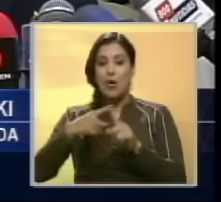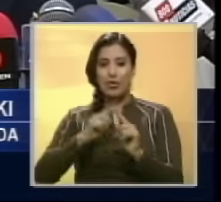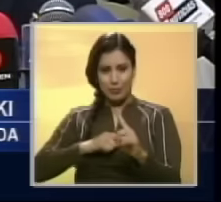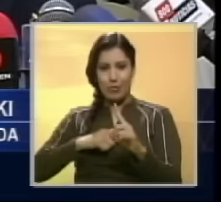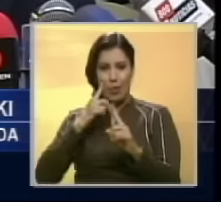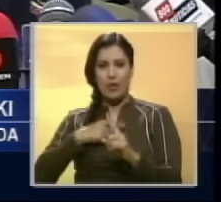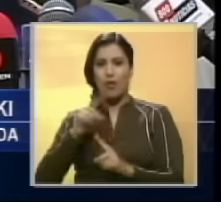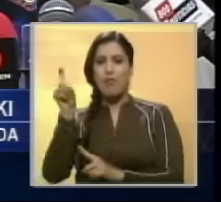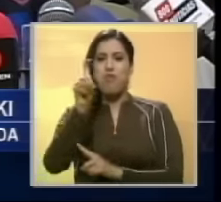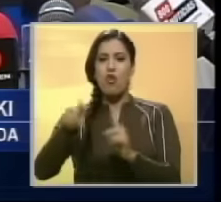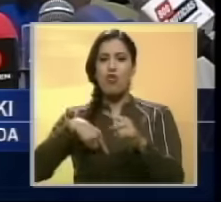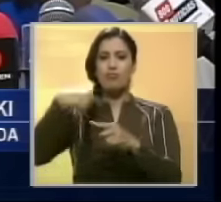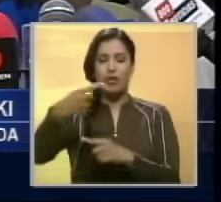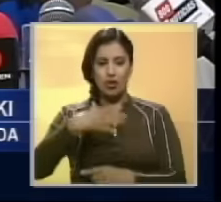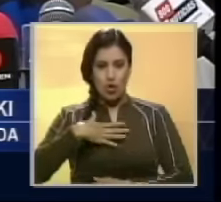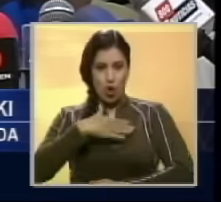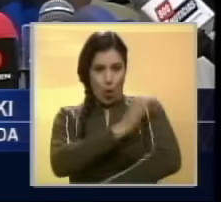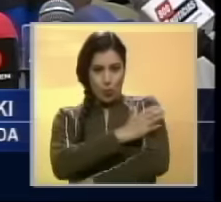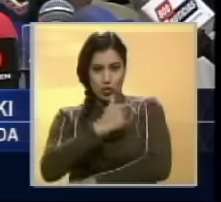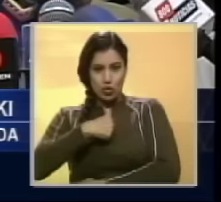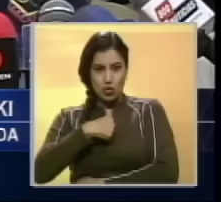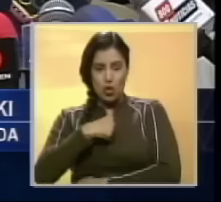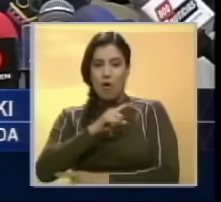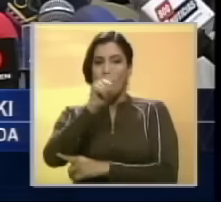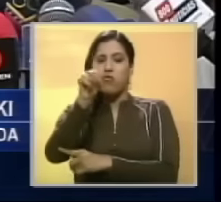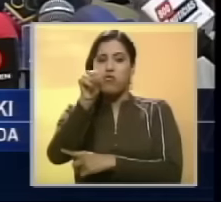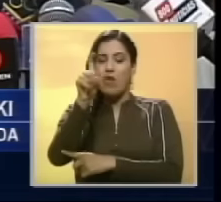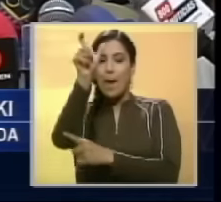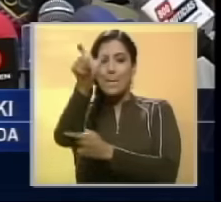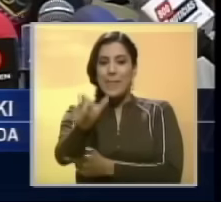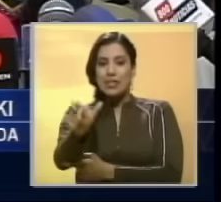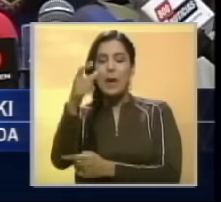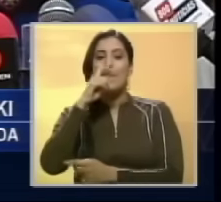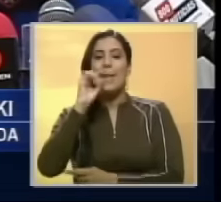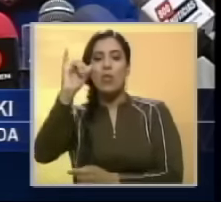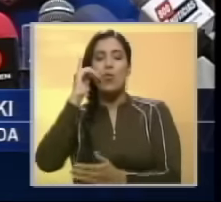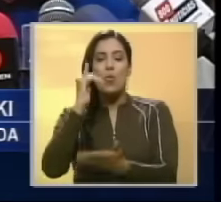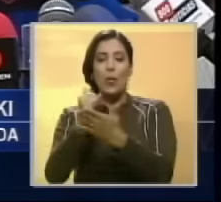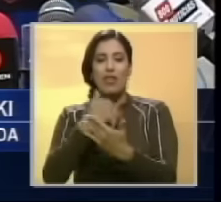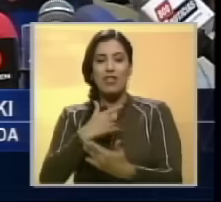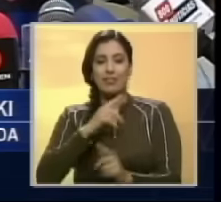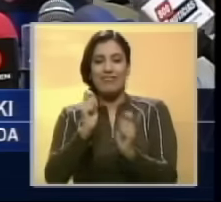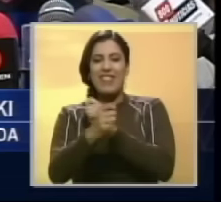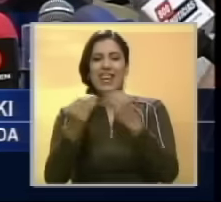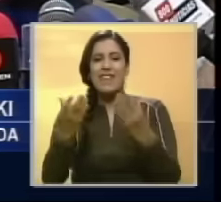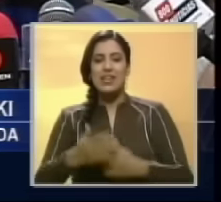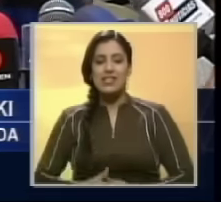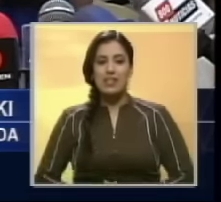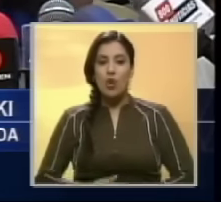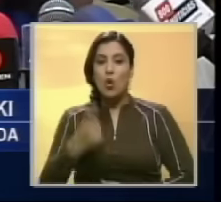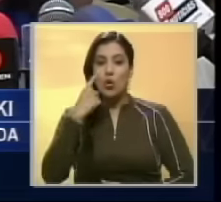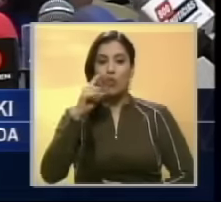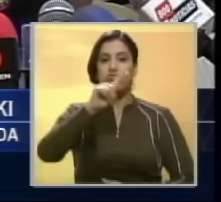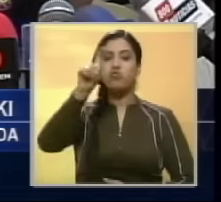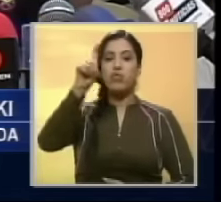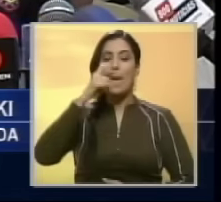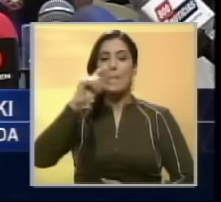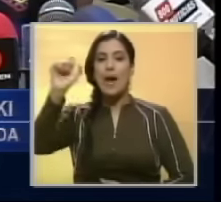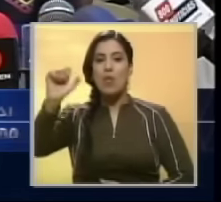revés que alguien se atreviera aquí a echarle gas a maduro en los